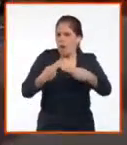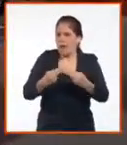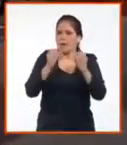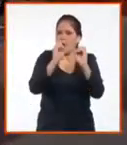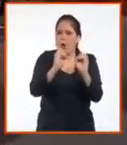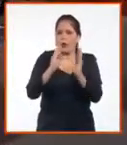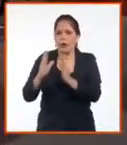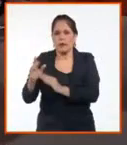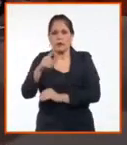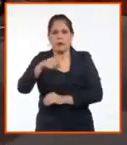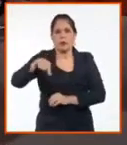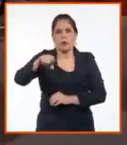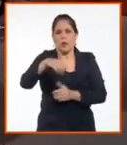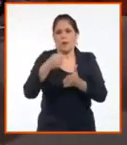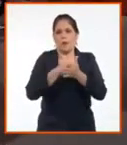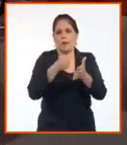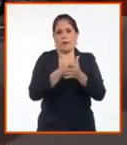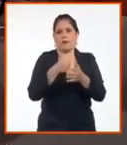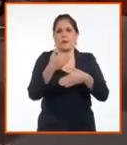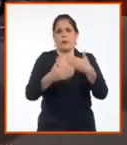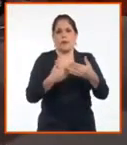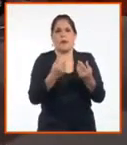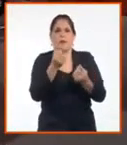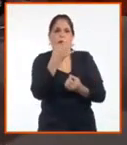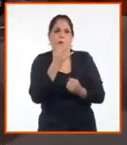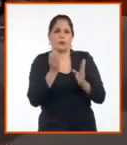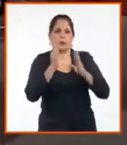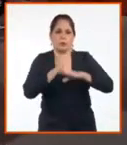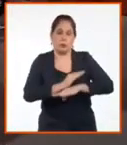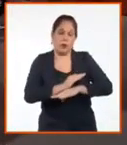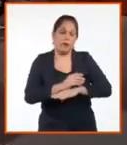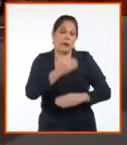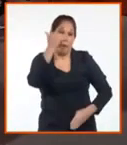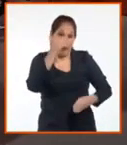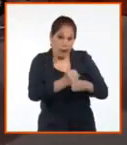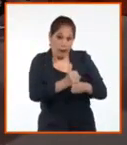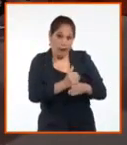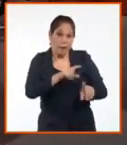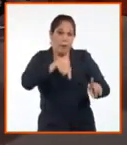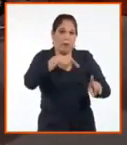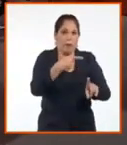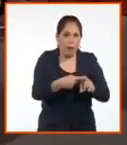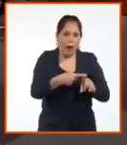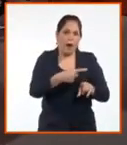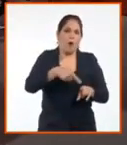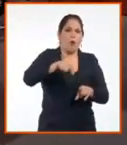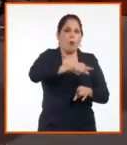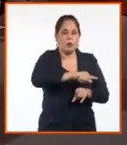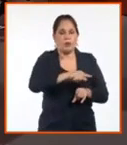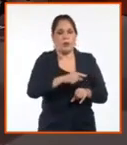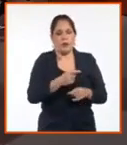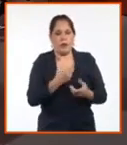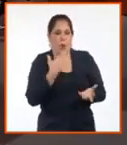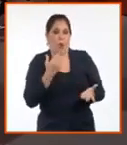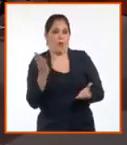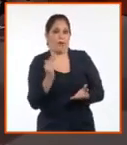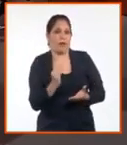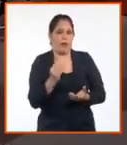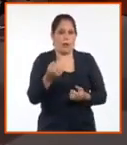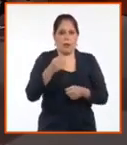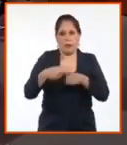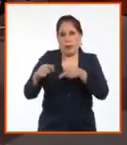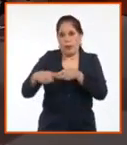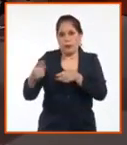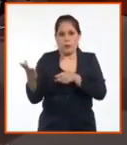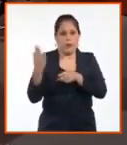ustedes para poder enfrentar estos desafíos que le expone el bloqueo y que les pone sobre todo la sobra de cuando llega o no llega una